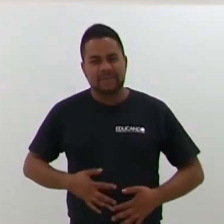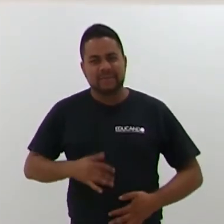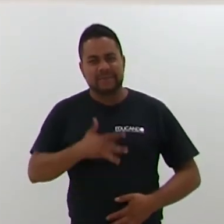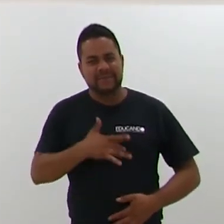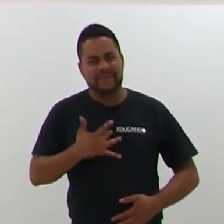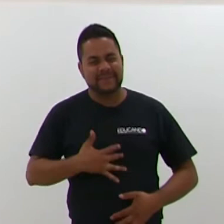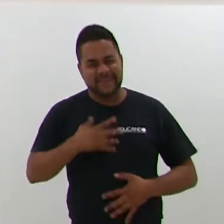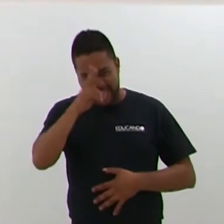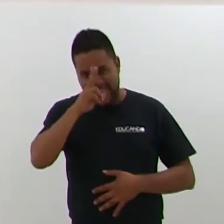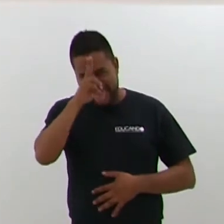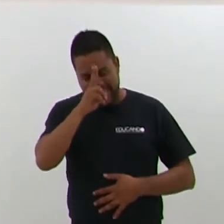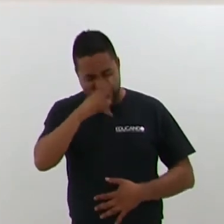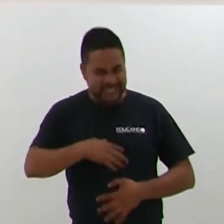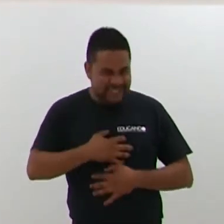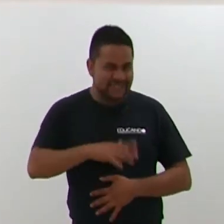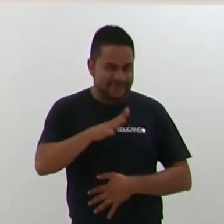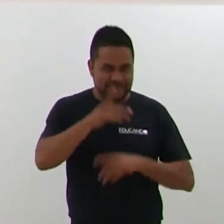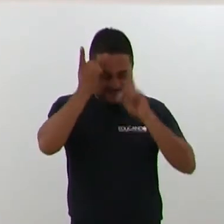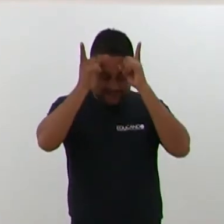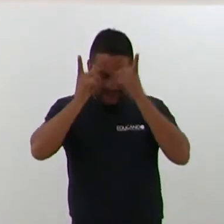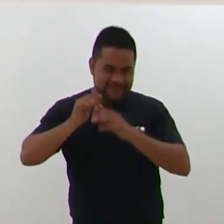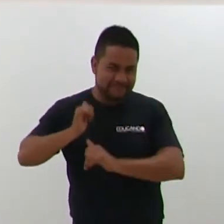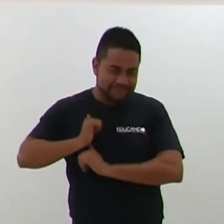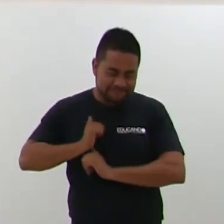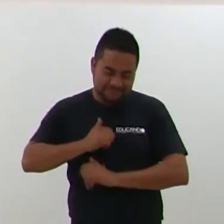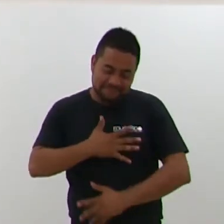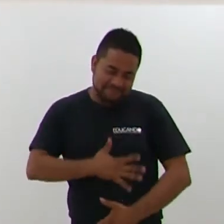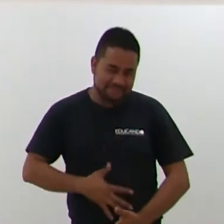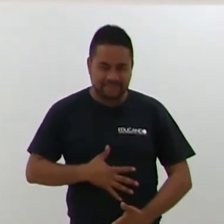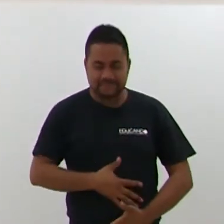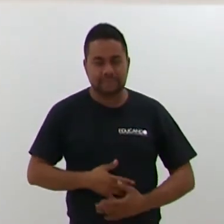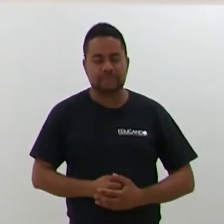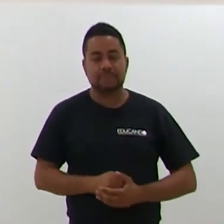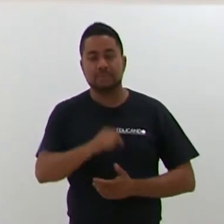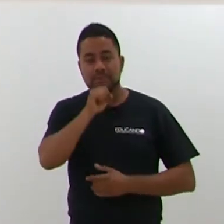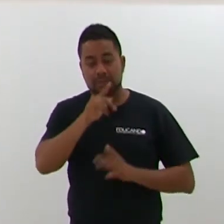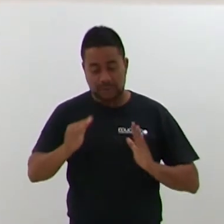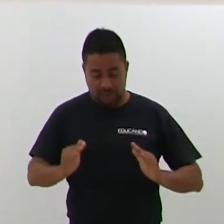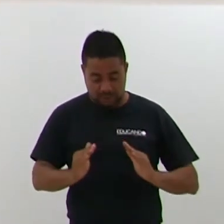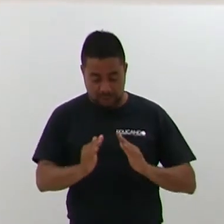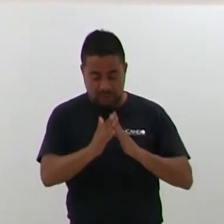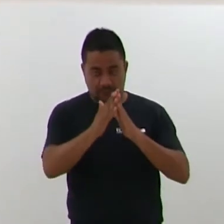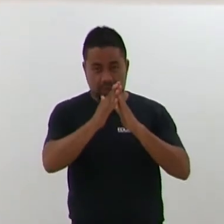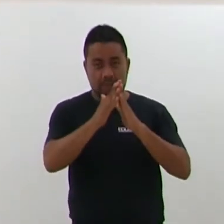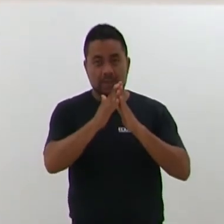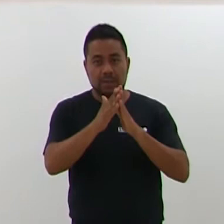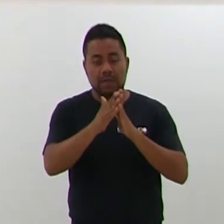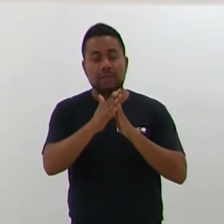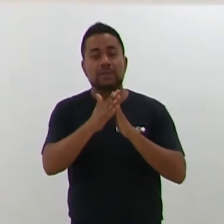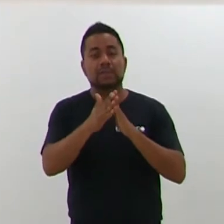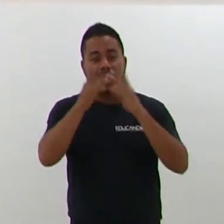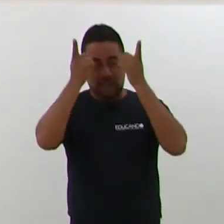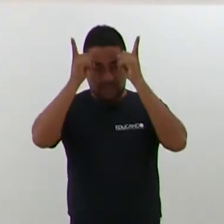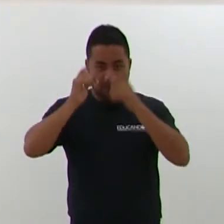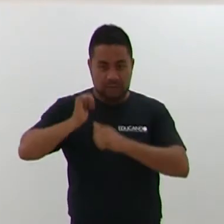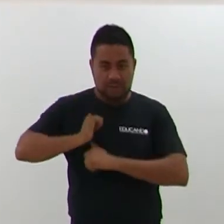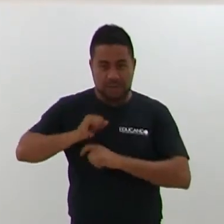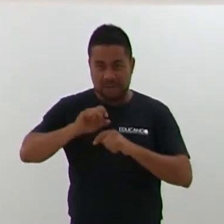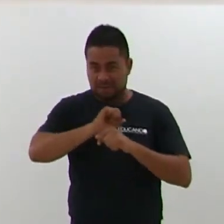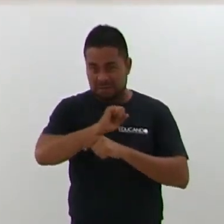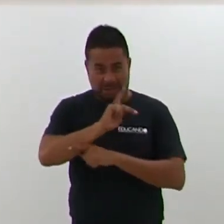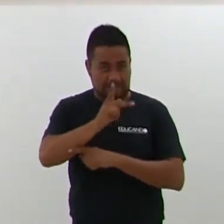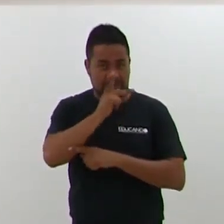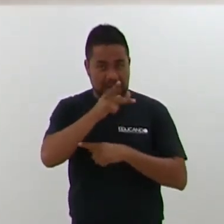hormigueo en la pancita. Bueno, y hormiguero también, ¿verdad? Todas las que se deriven